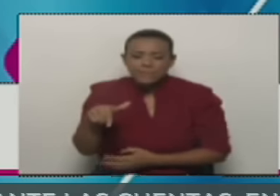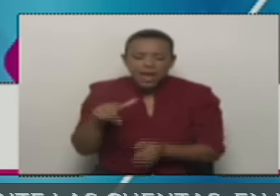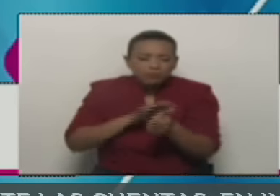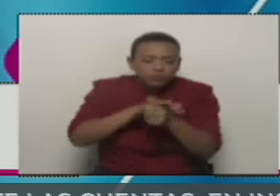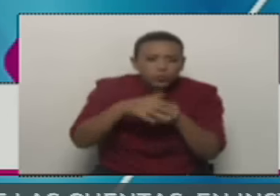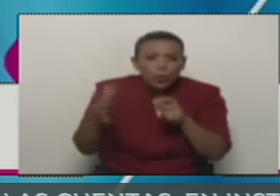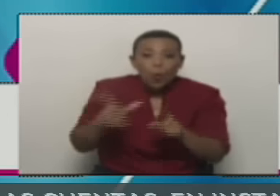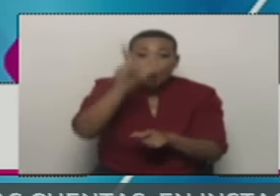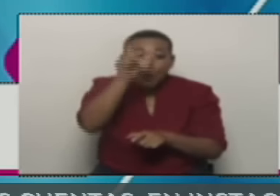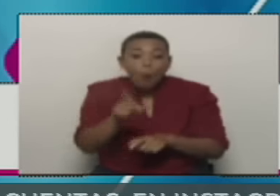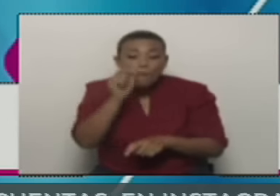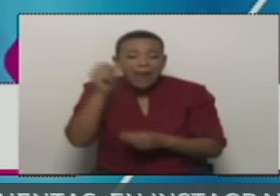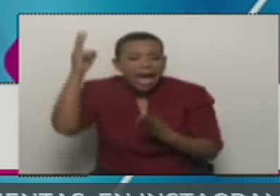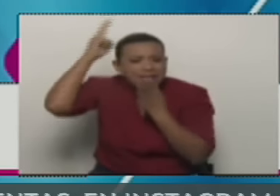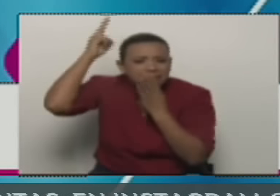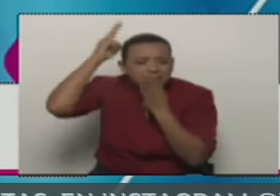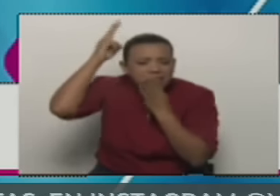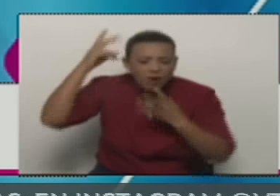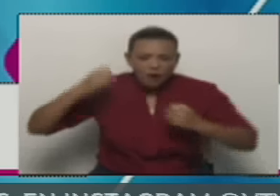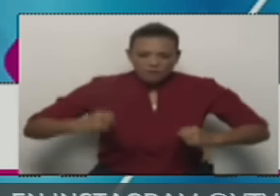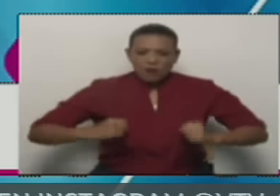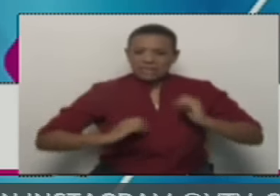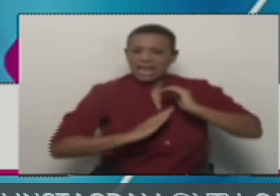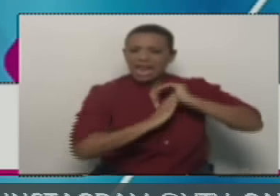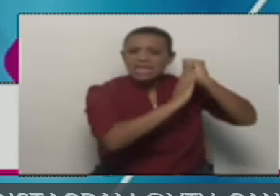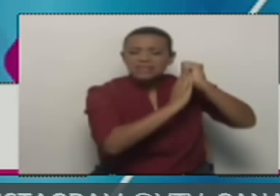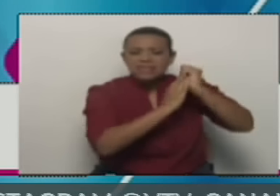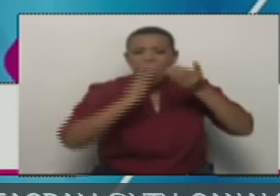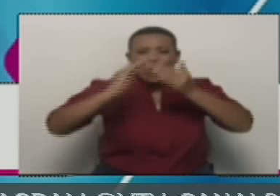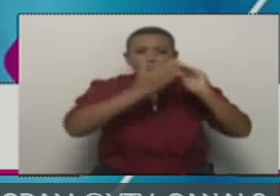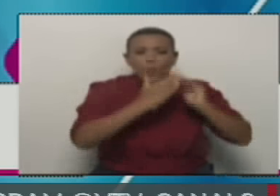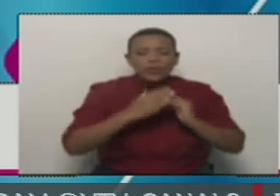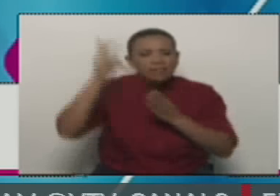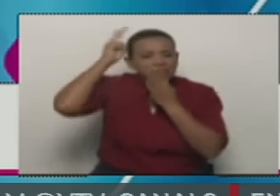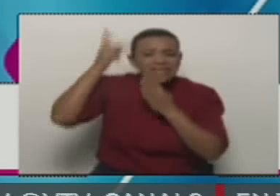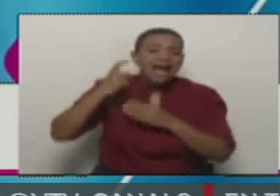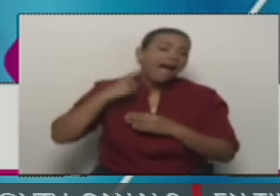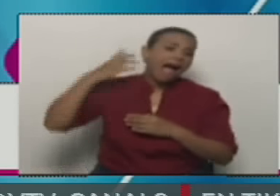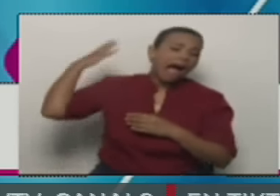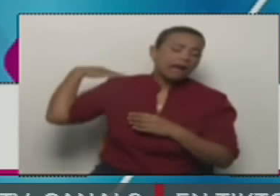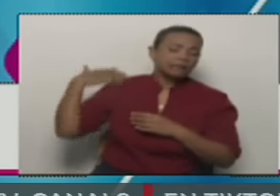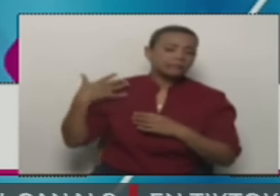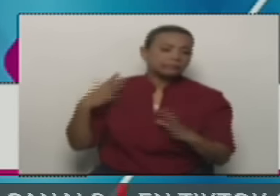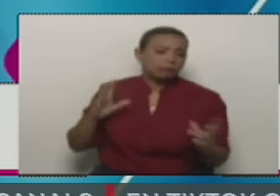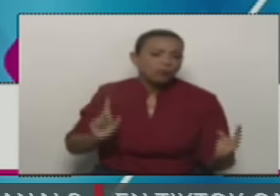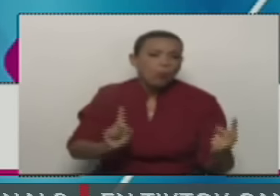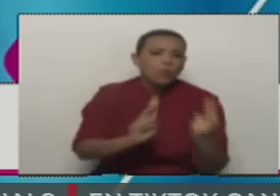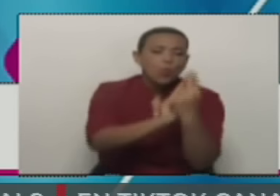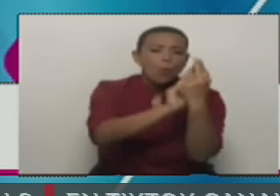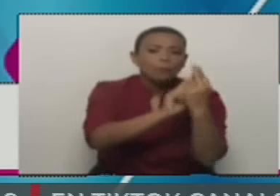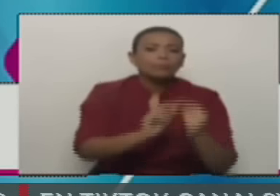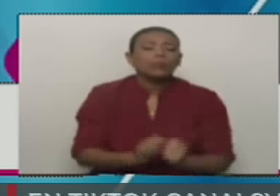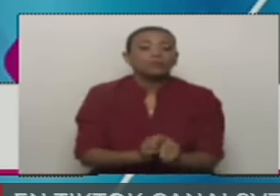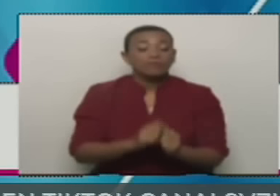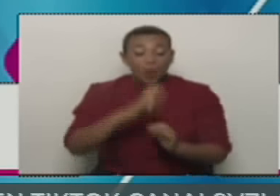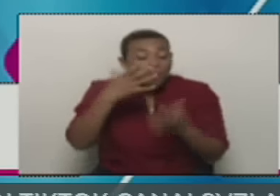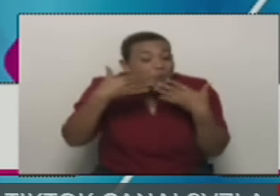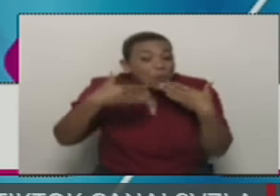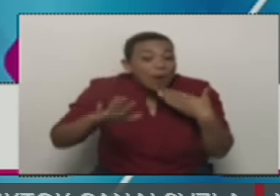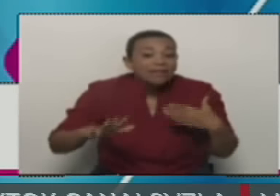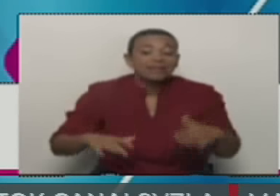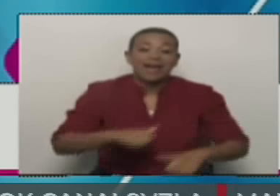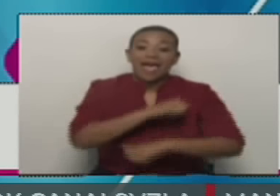Coromoto, al gran cacique Coromoto, en nombre de la Reina Madre, muy pronto estaremos en